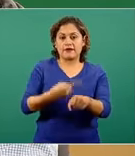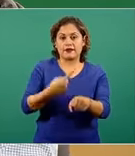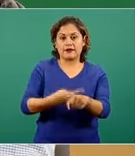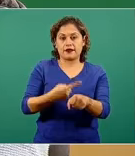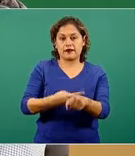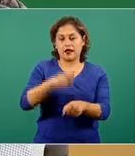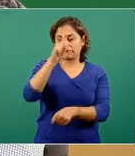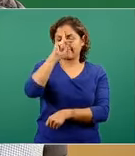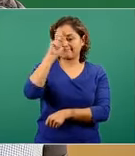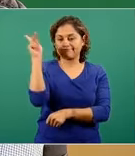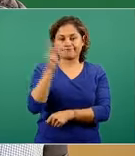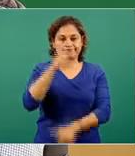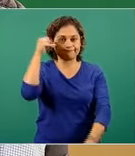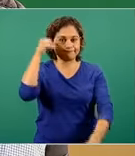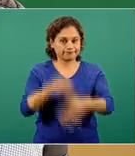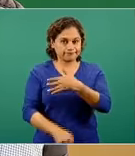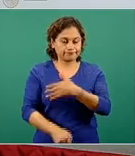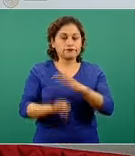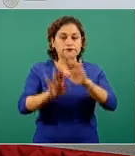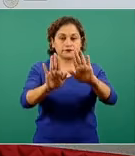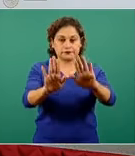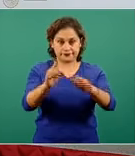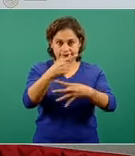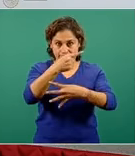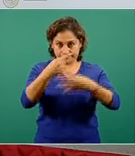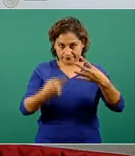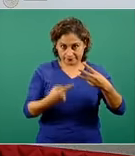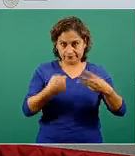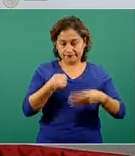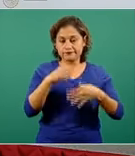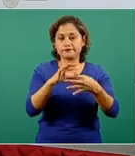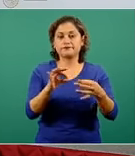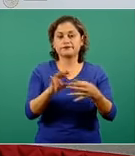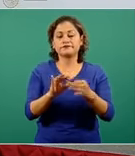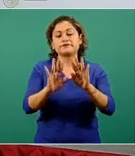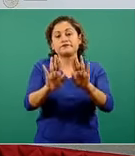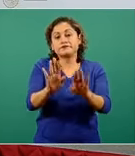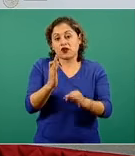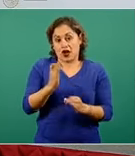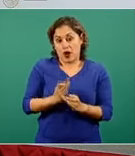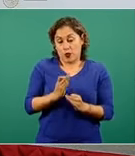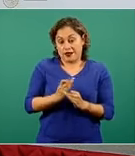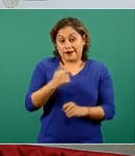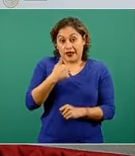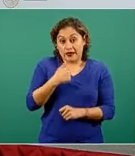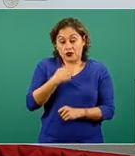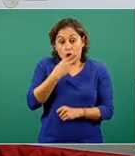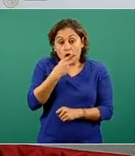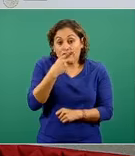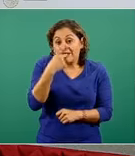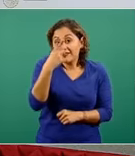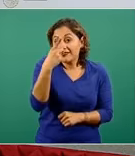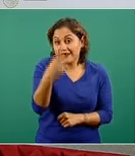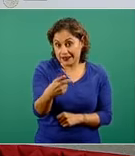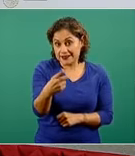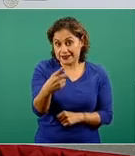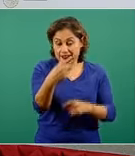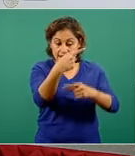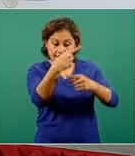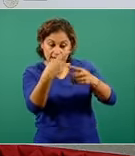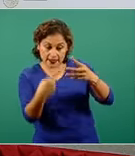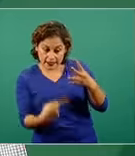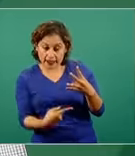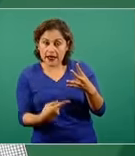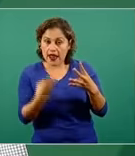crítica. Entonces, para yo poder en su momento decir fehacientemente y con base científica, es decir,